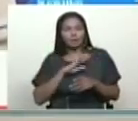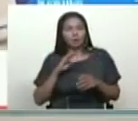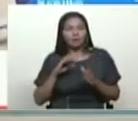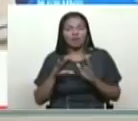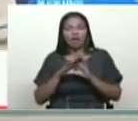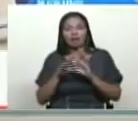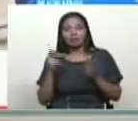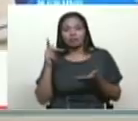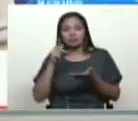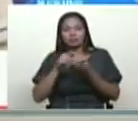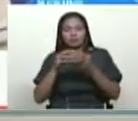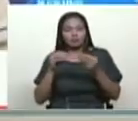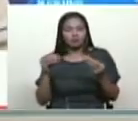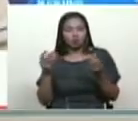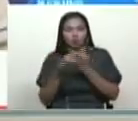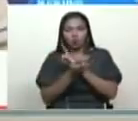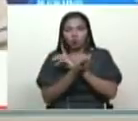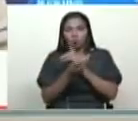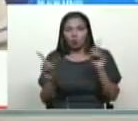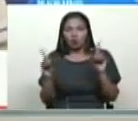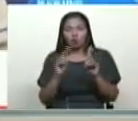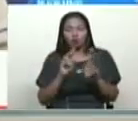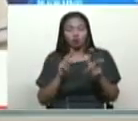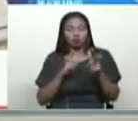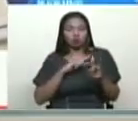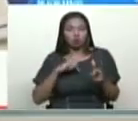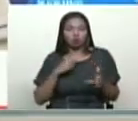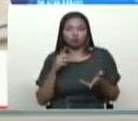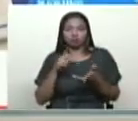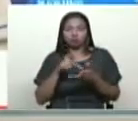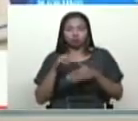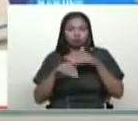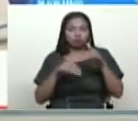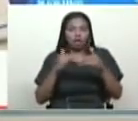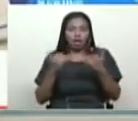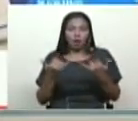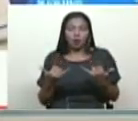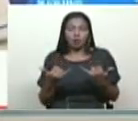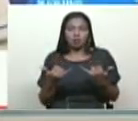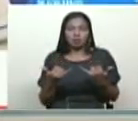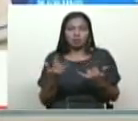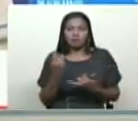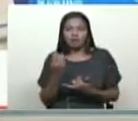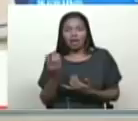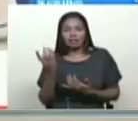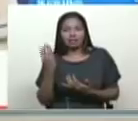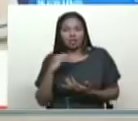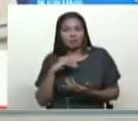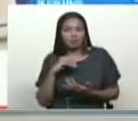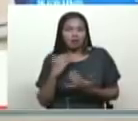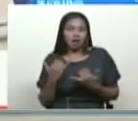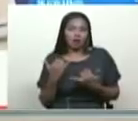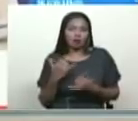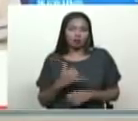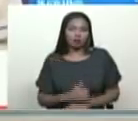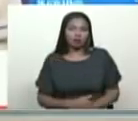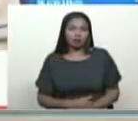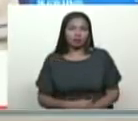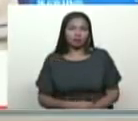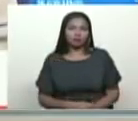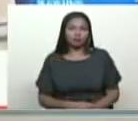y participativa. Apenas hemos dado los primeros pasos. Falta mucho todavía para